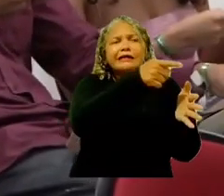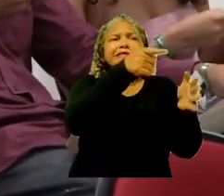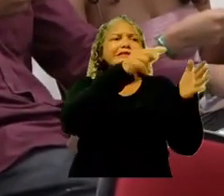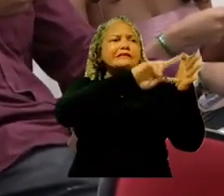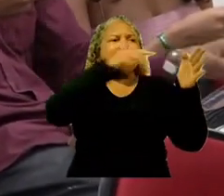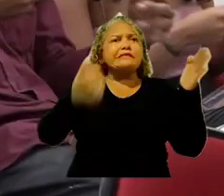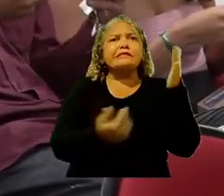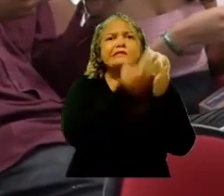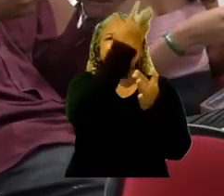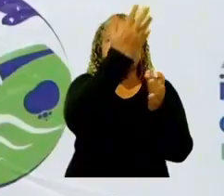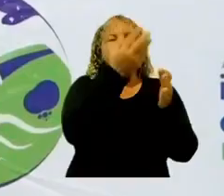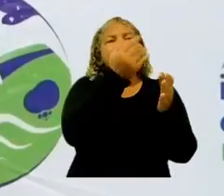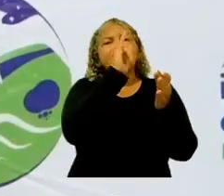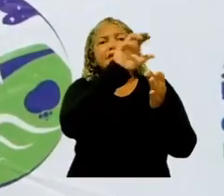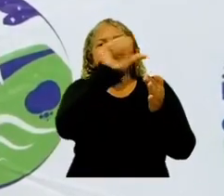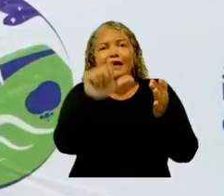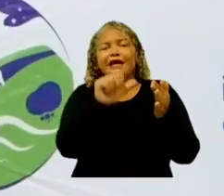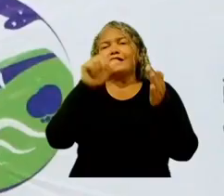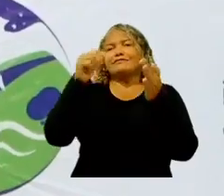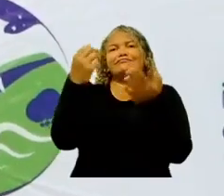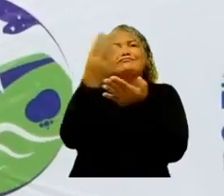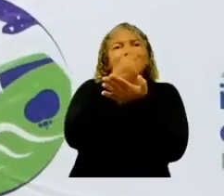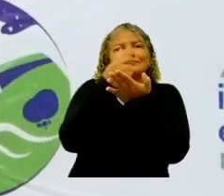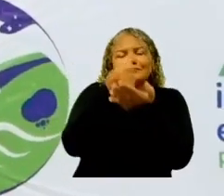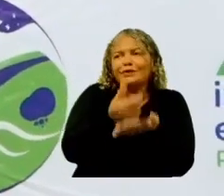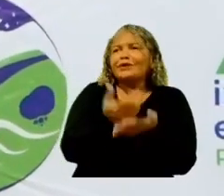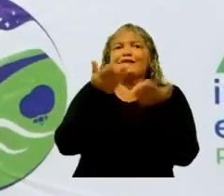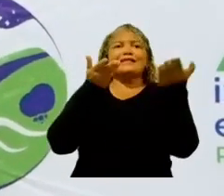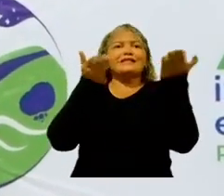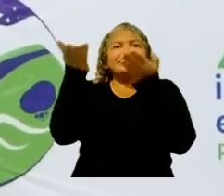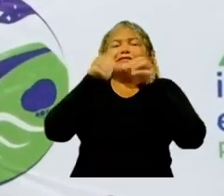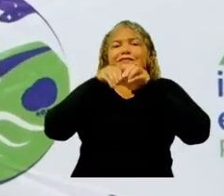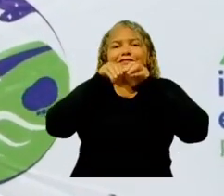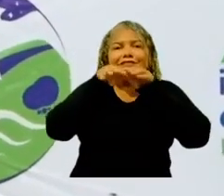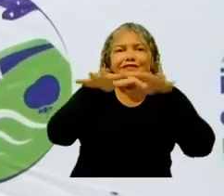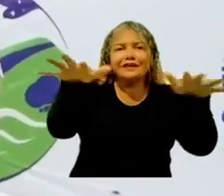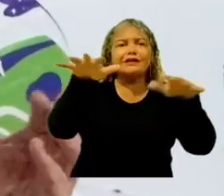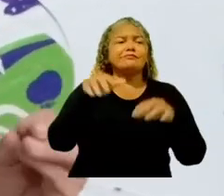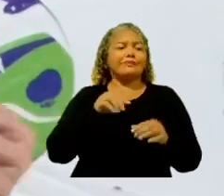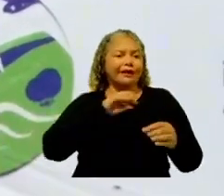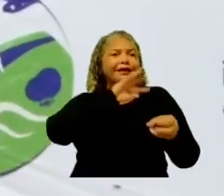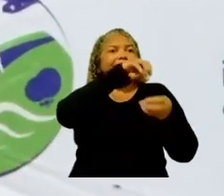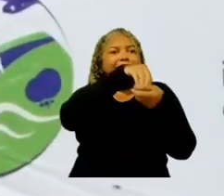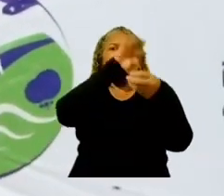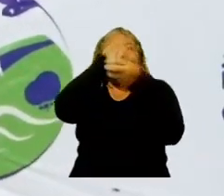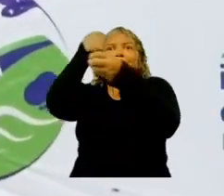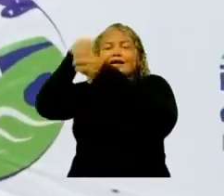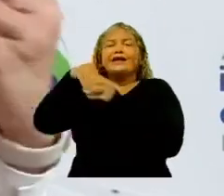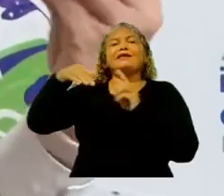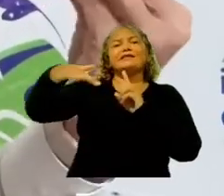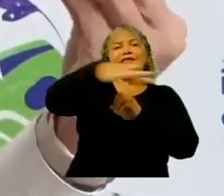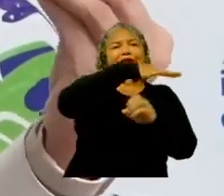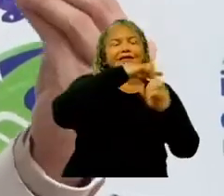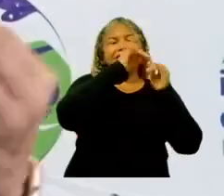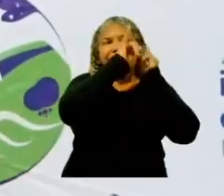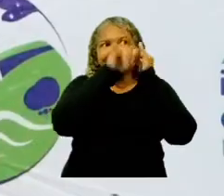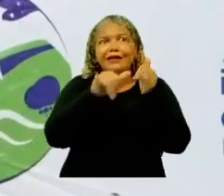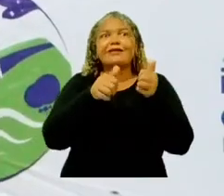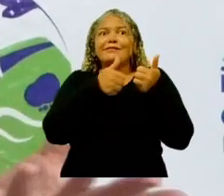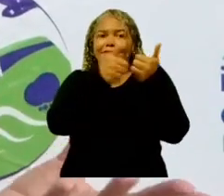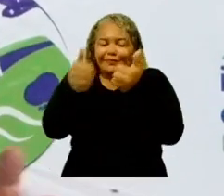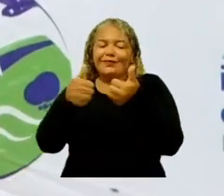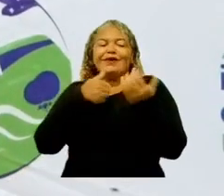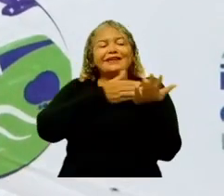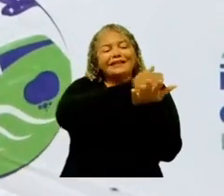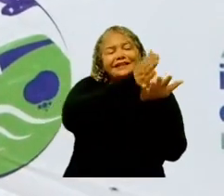áreas, entonces tú puedes estar en inteligencia artificial, en economía, en servicios públicos, en la transversalidad de la ingeniería